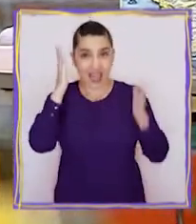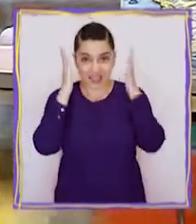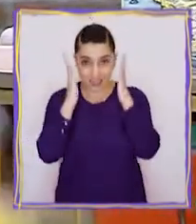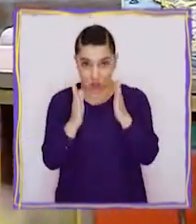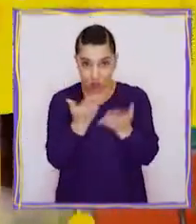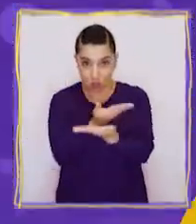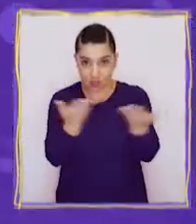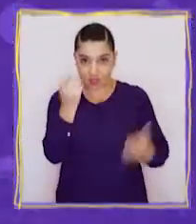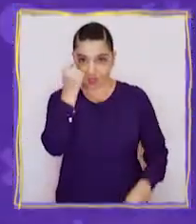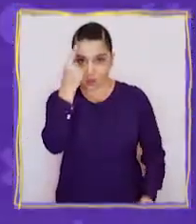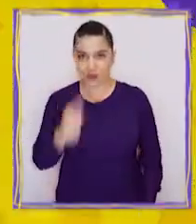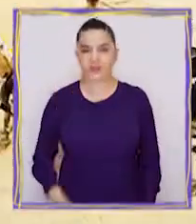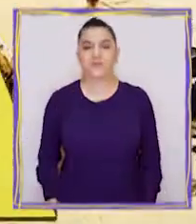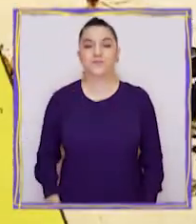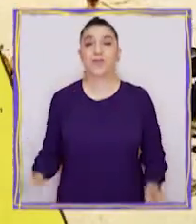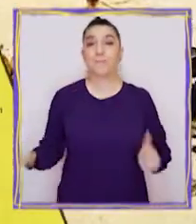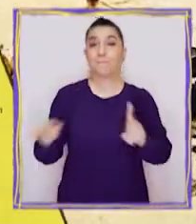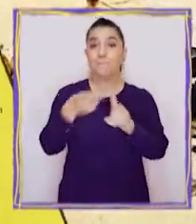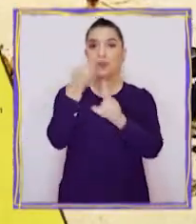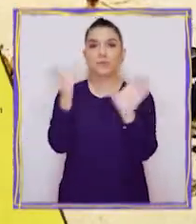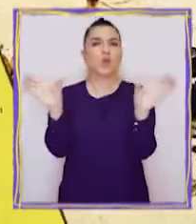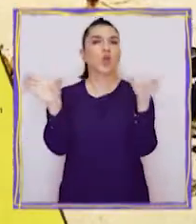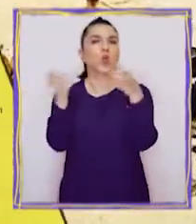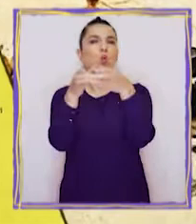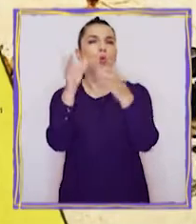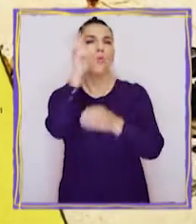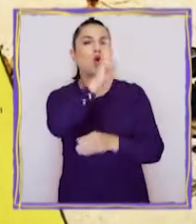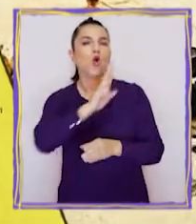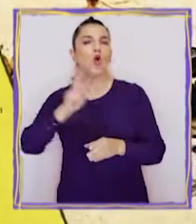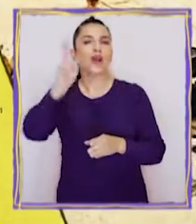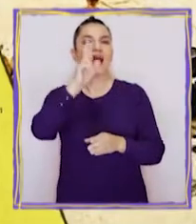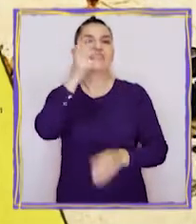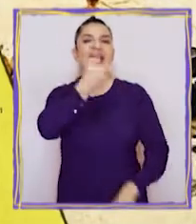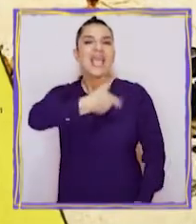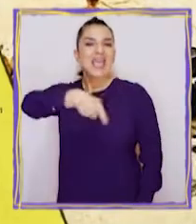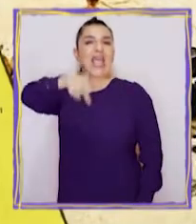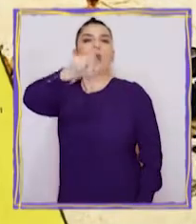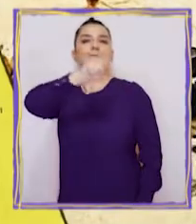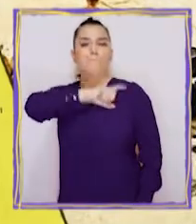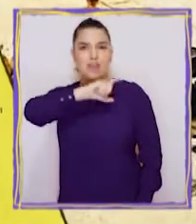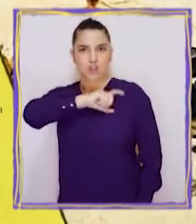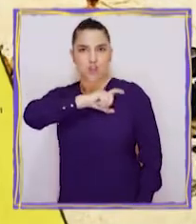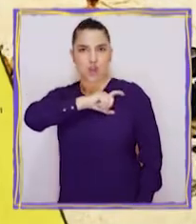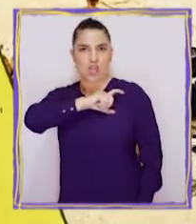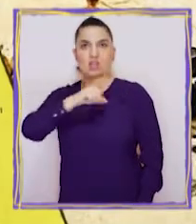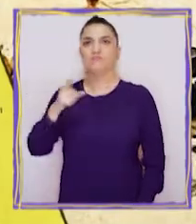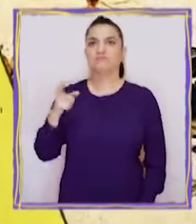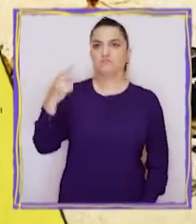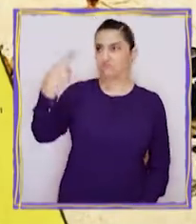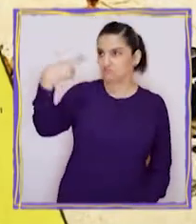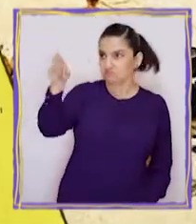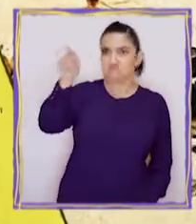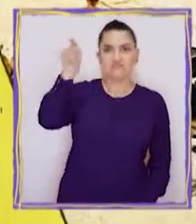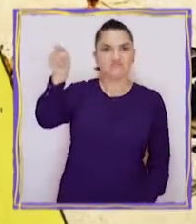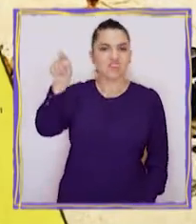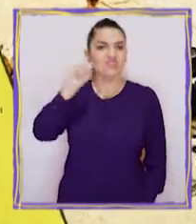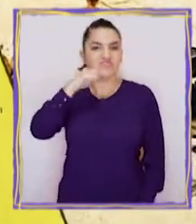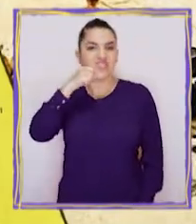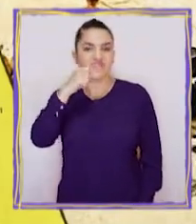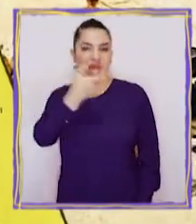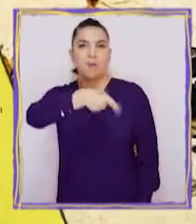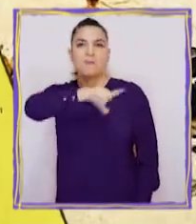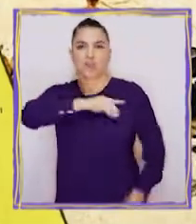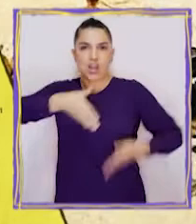comprenderlo. La primera casta era la de los españoles peninsulares, es decir,